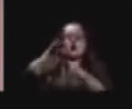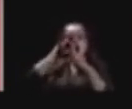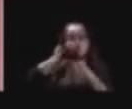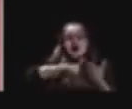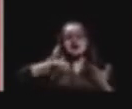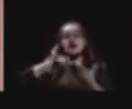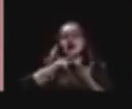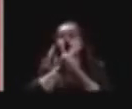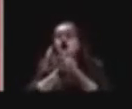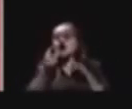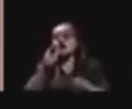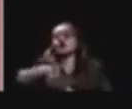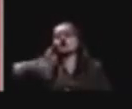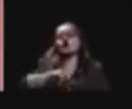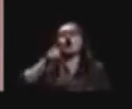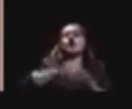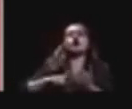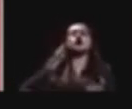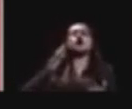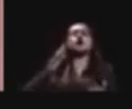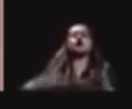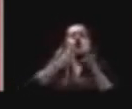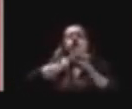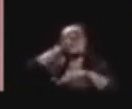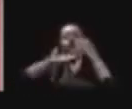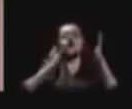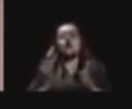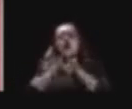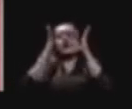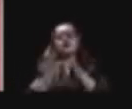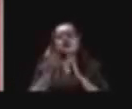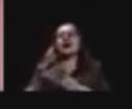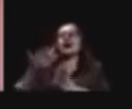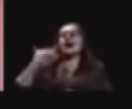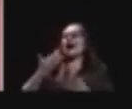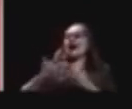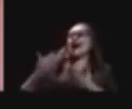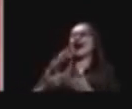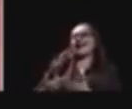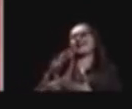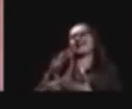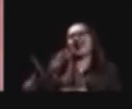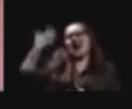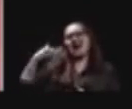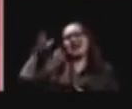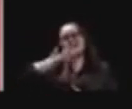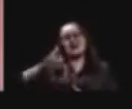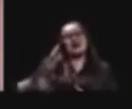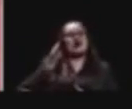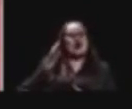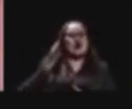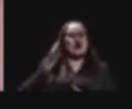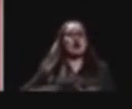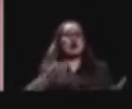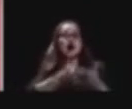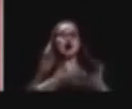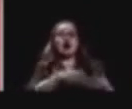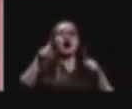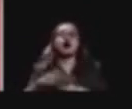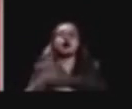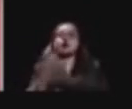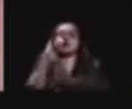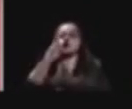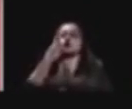y acuñó el histórico triunfo del movimiento encabezado por nuestro hoy presidente el 1 de julio de